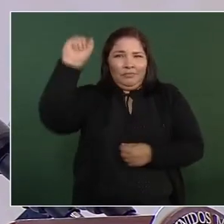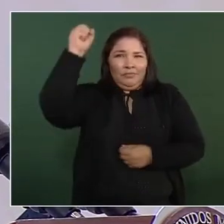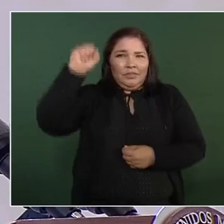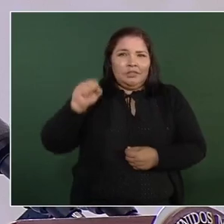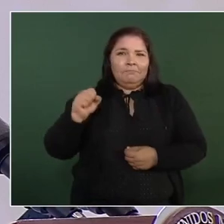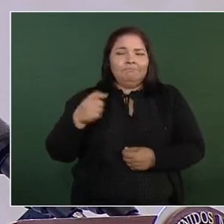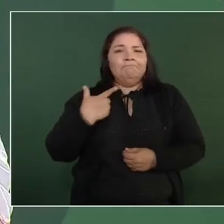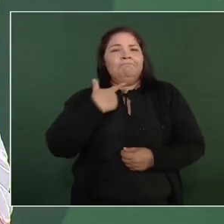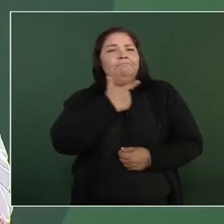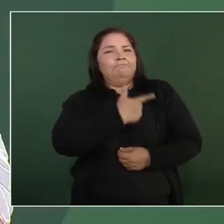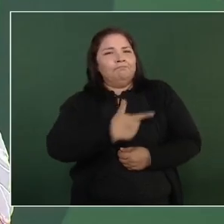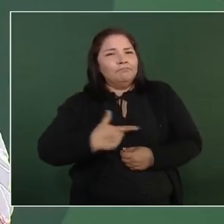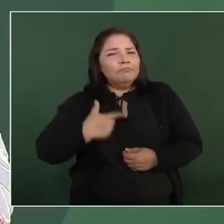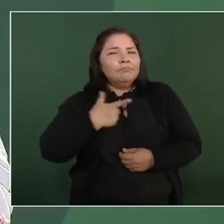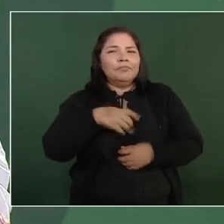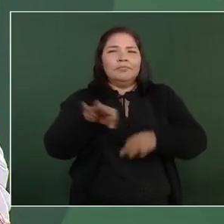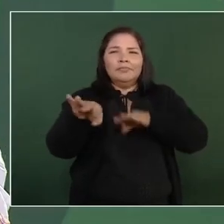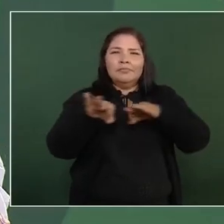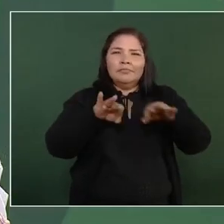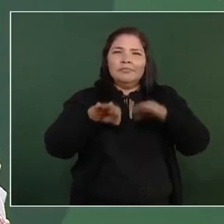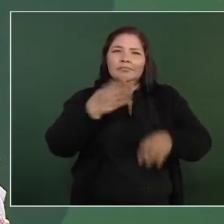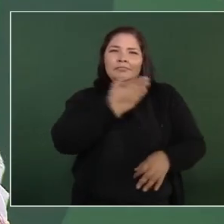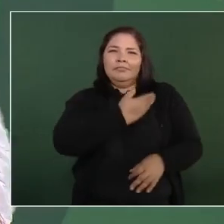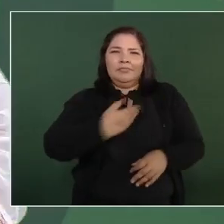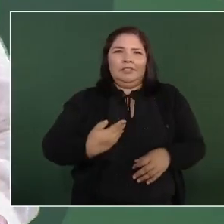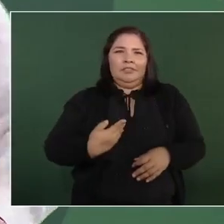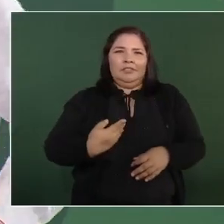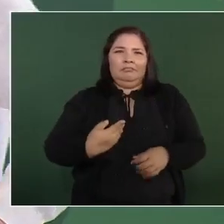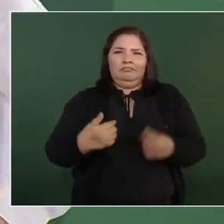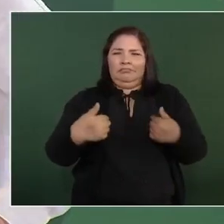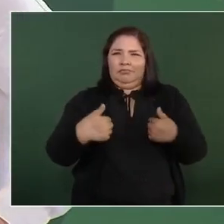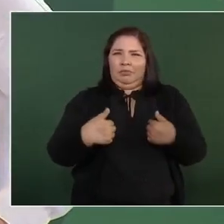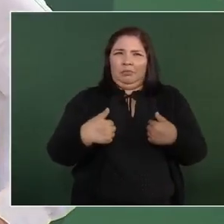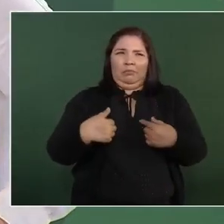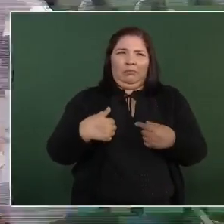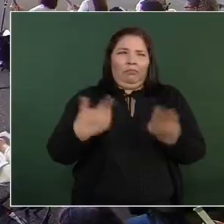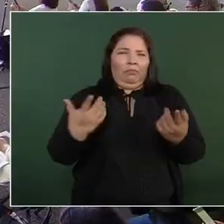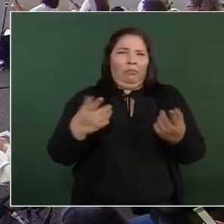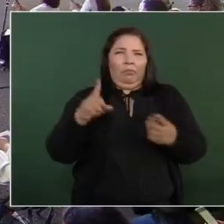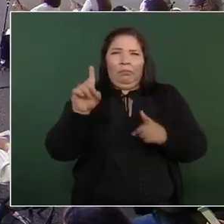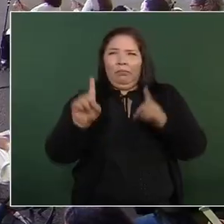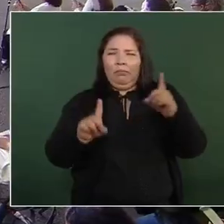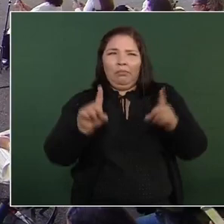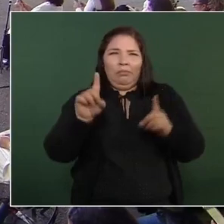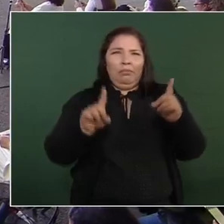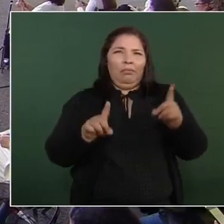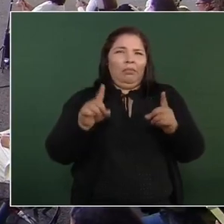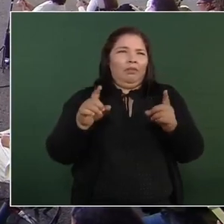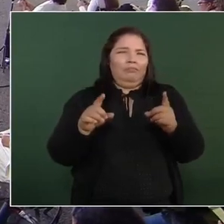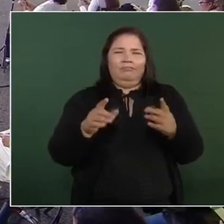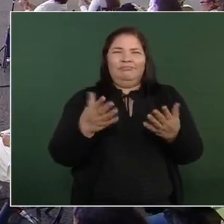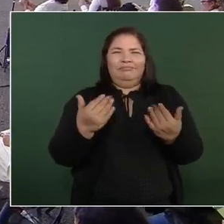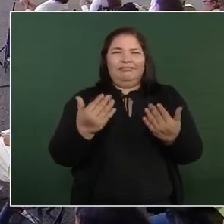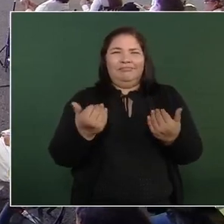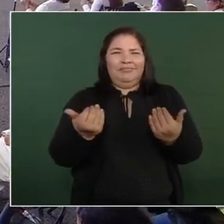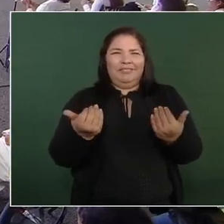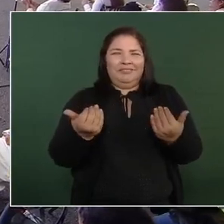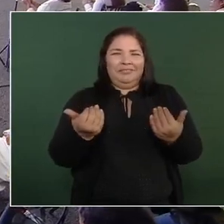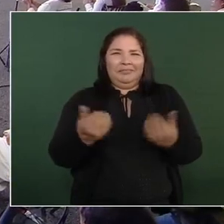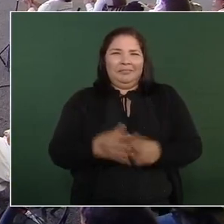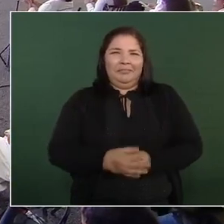trabajo del presidente. Dudo que haya otro estado, ya los hay, tengo la menor duda